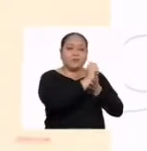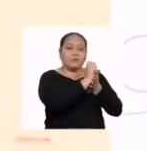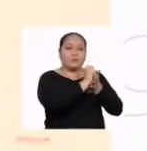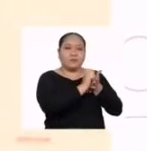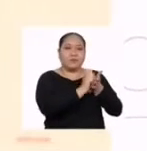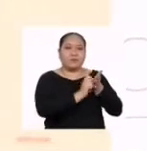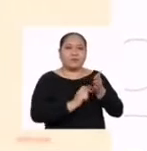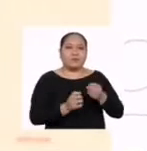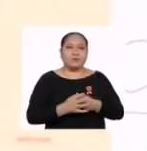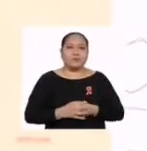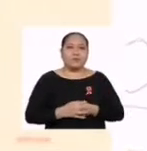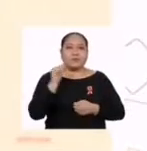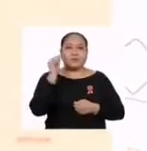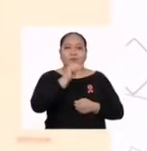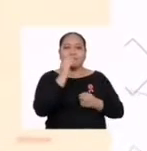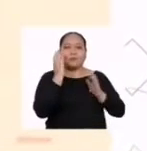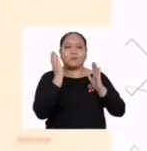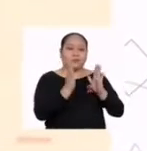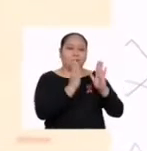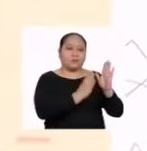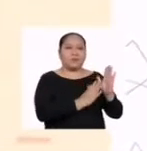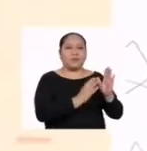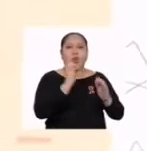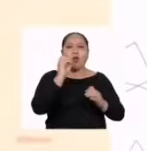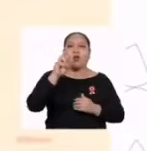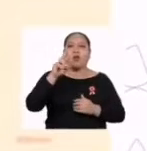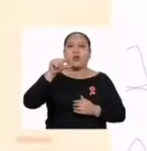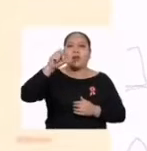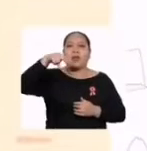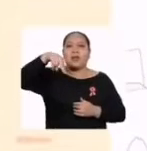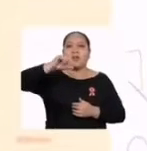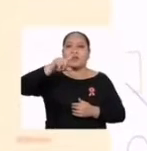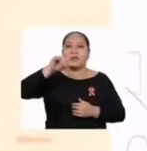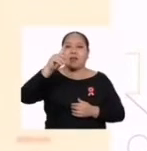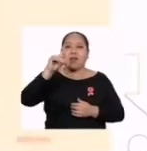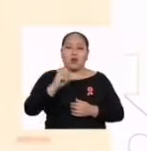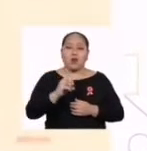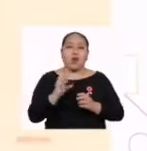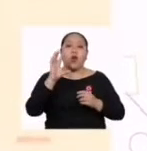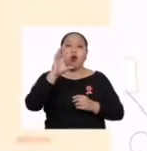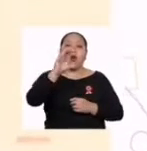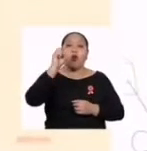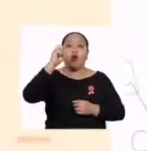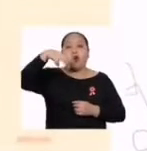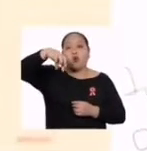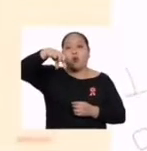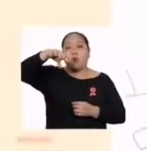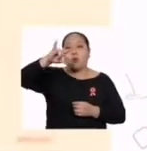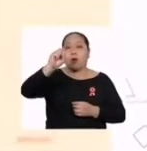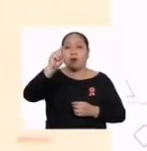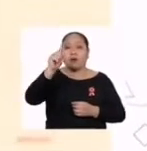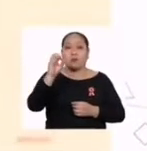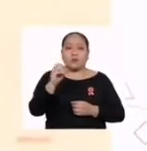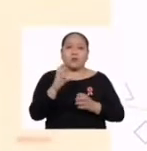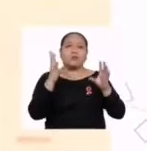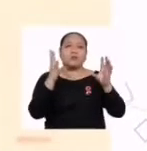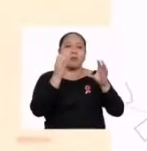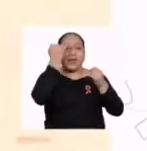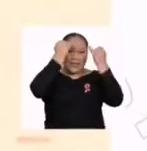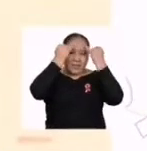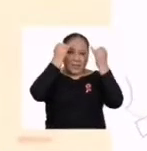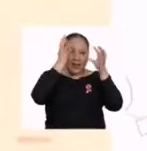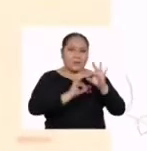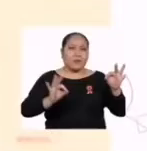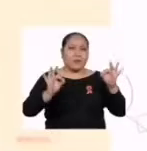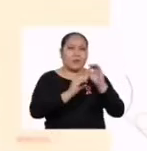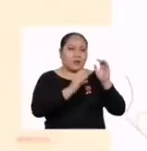anotaciones. He hecho un organizador compuesto de las ideas principales que giran alrededor de la importancia del movimiento. Este